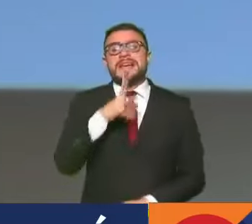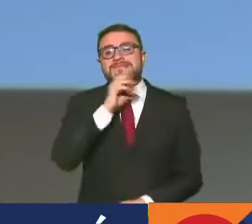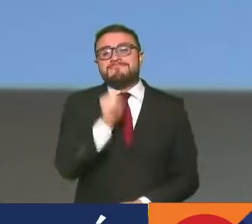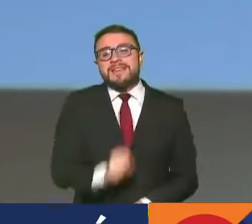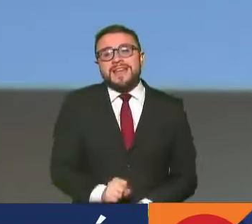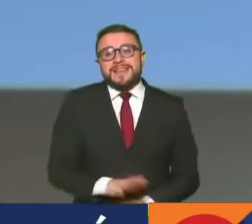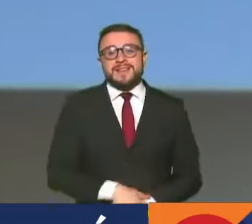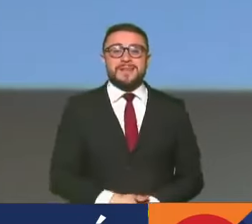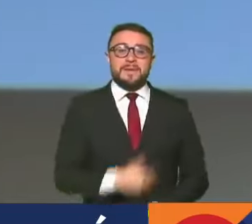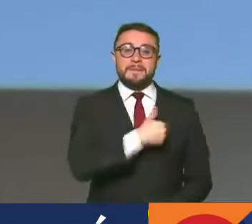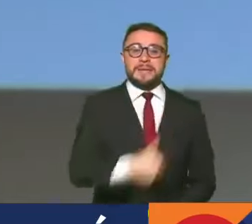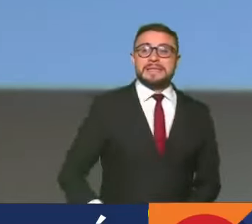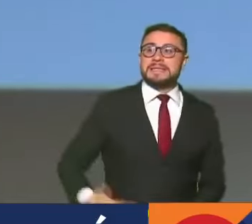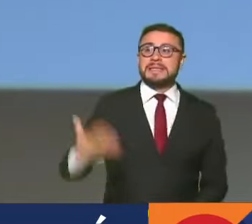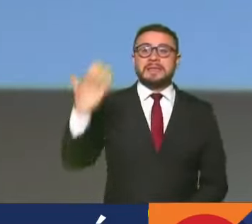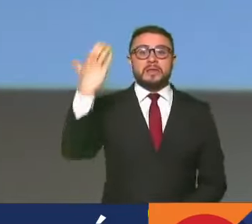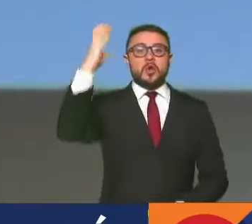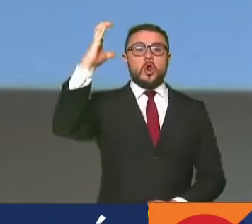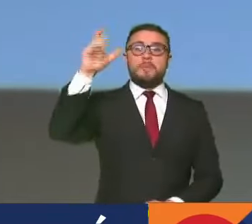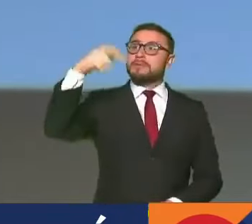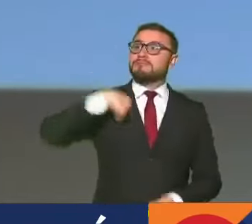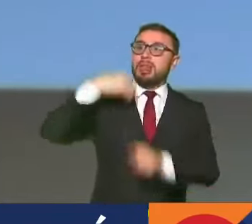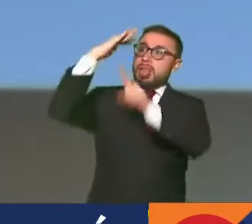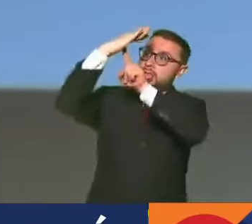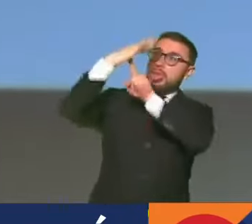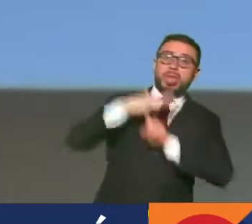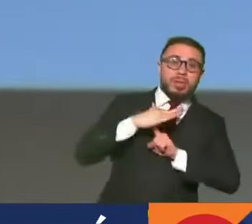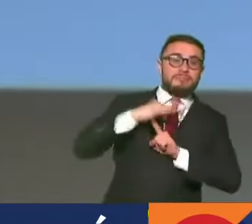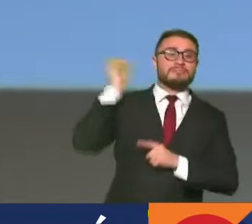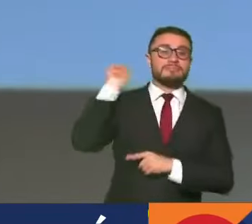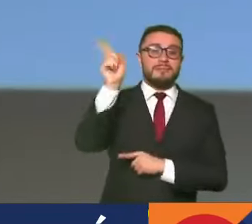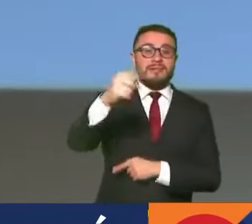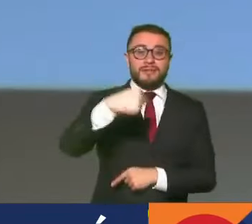El presidente de Colombia es un presidente excluido.